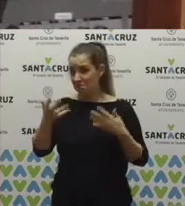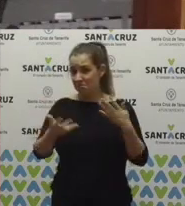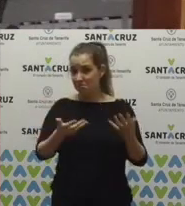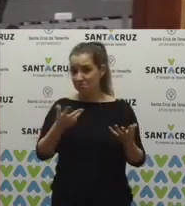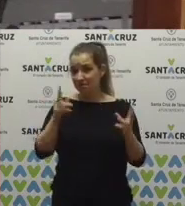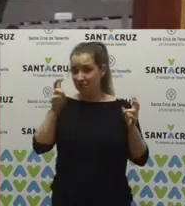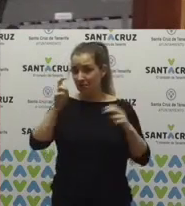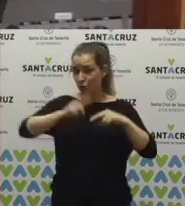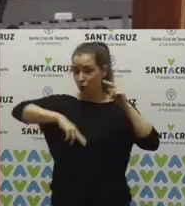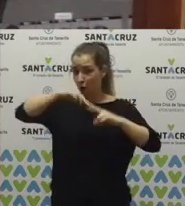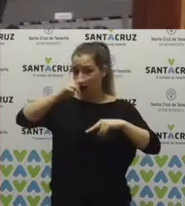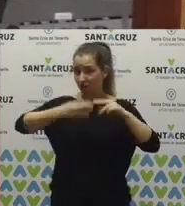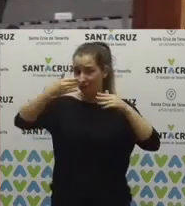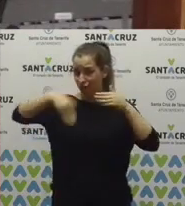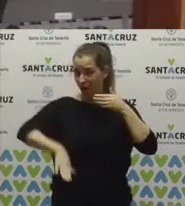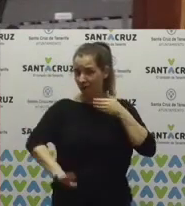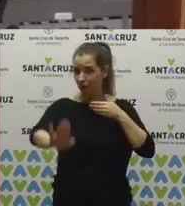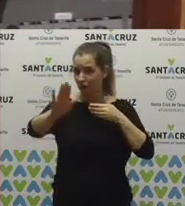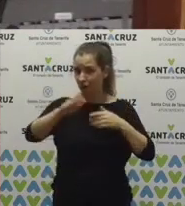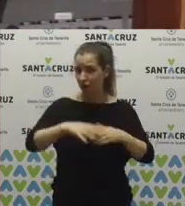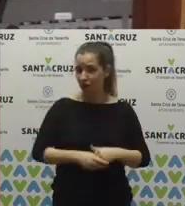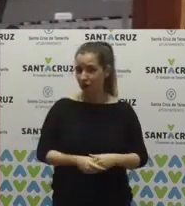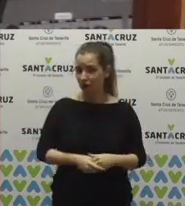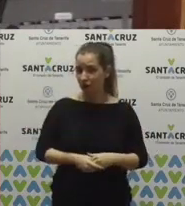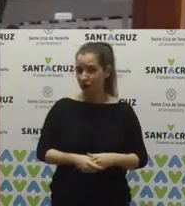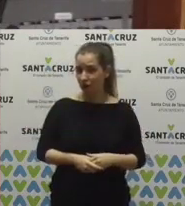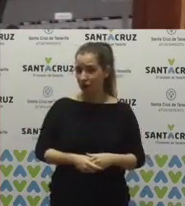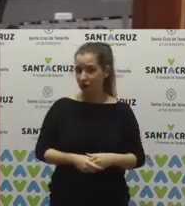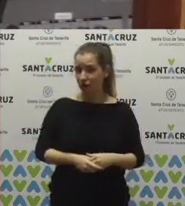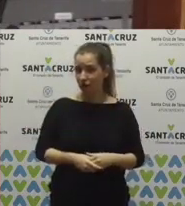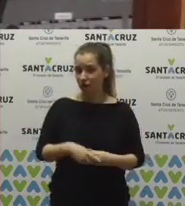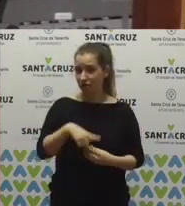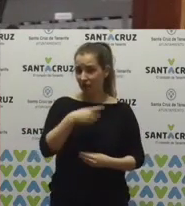sobre una obra un socavón relacionada